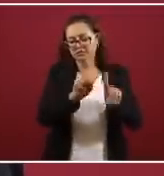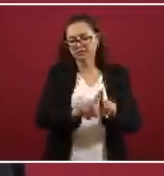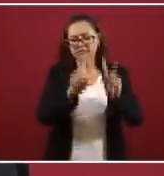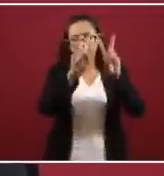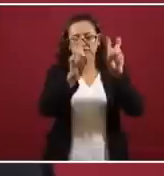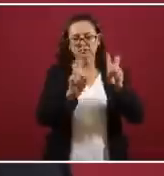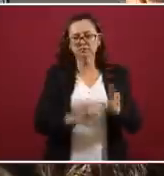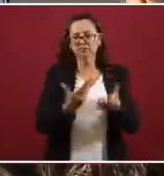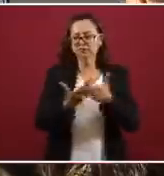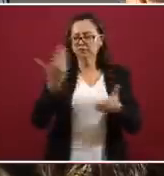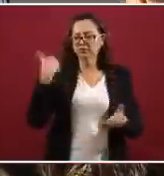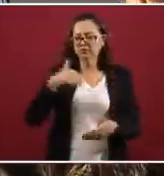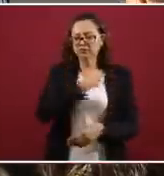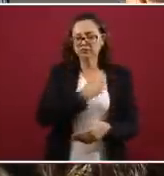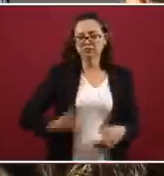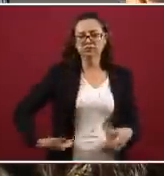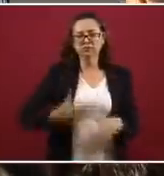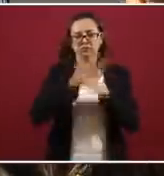el señor presidente.